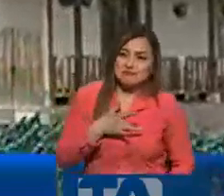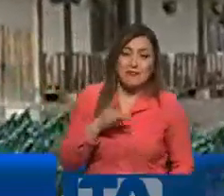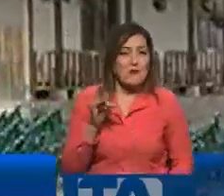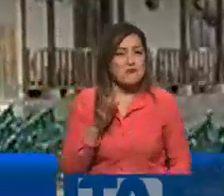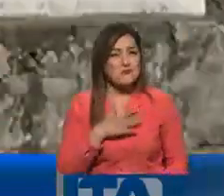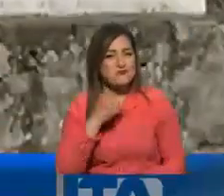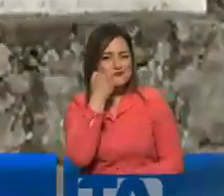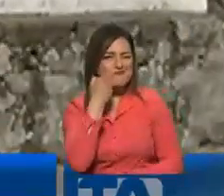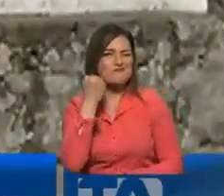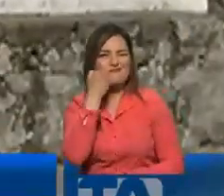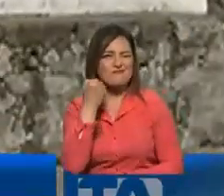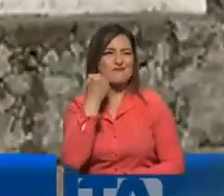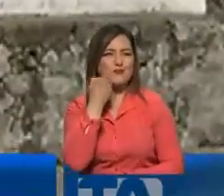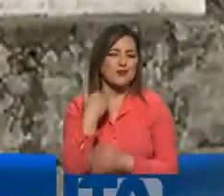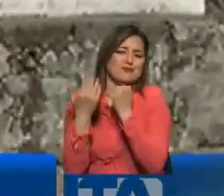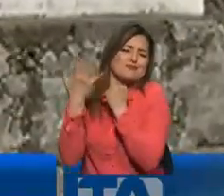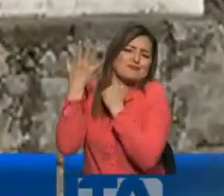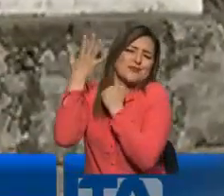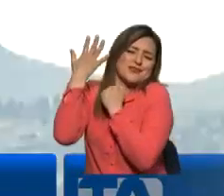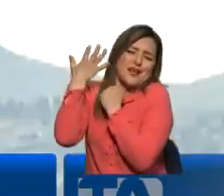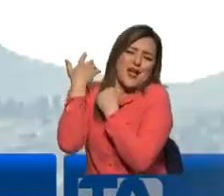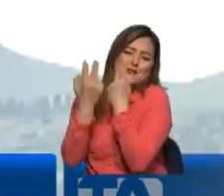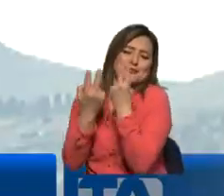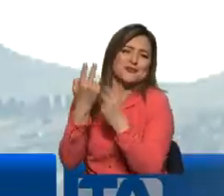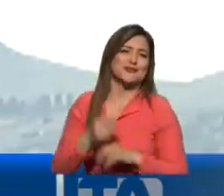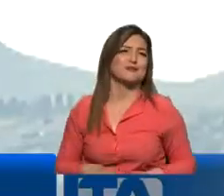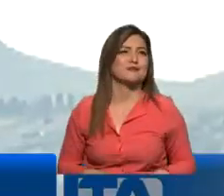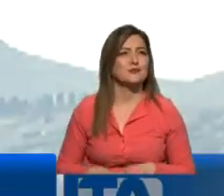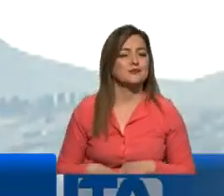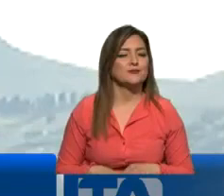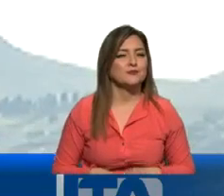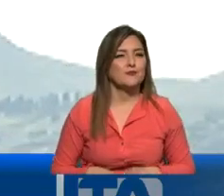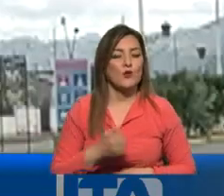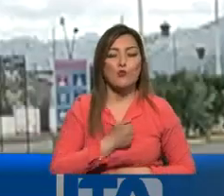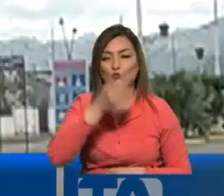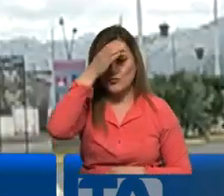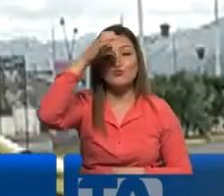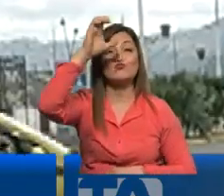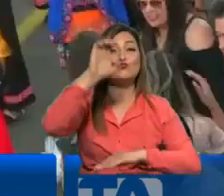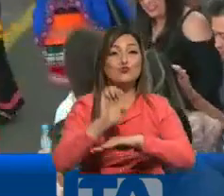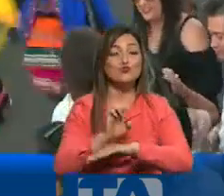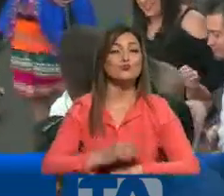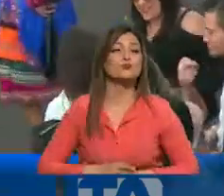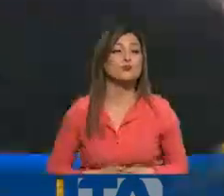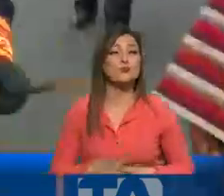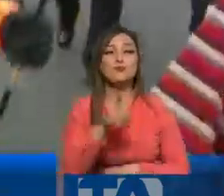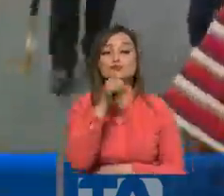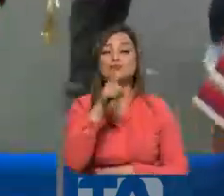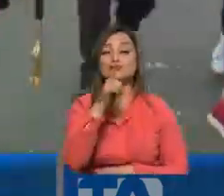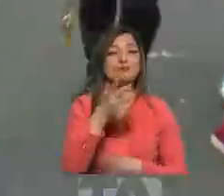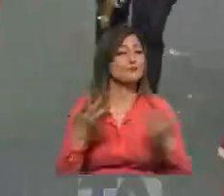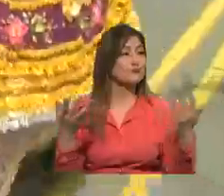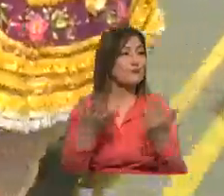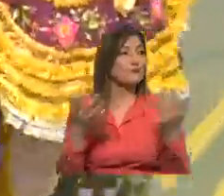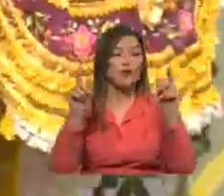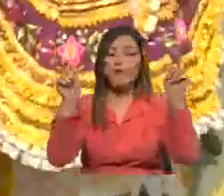clima acogedor como si regresáramos al pasado. Es el patrimonio cultural del Ecuador. Latacunga se la conoce